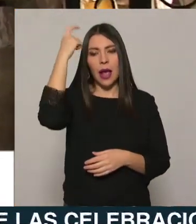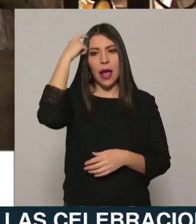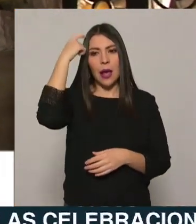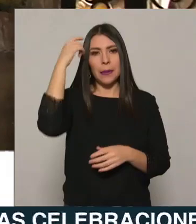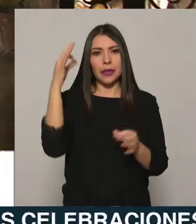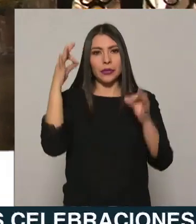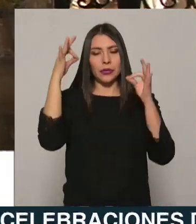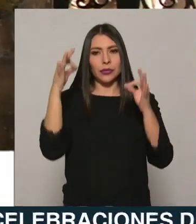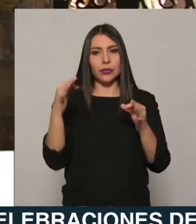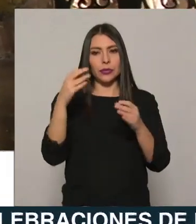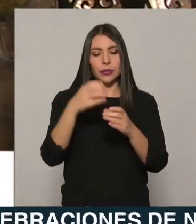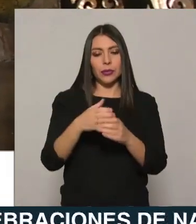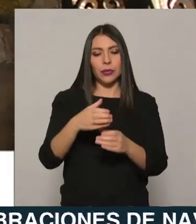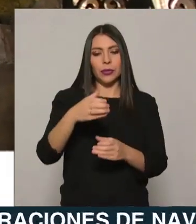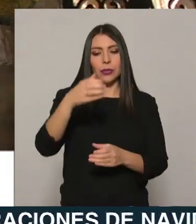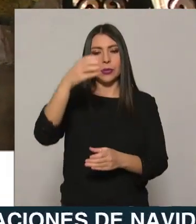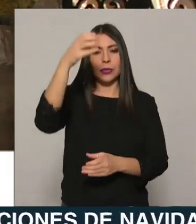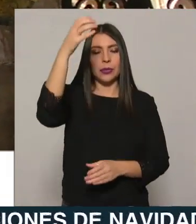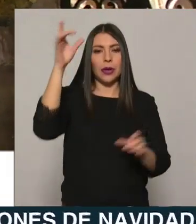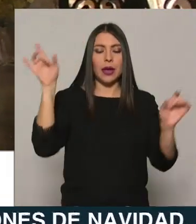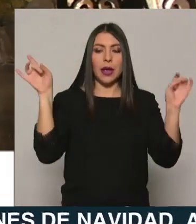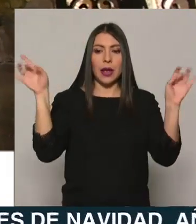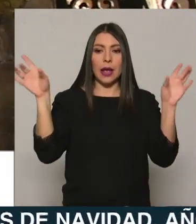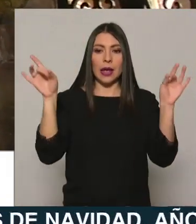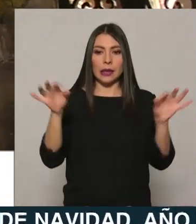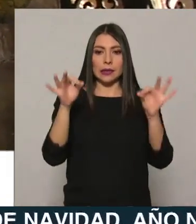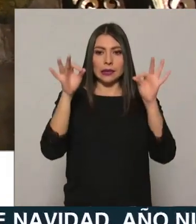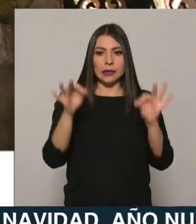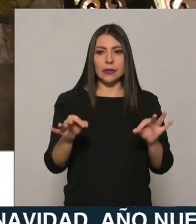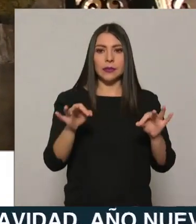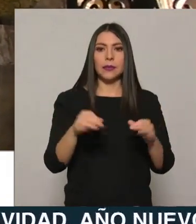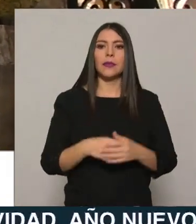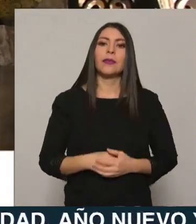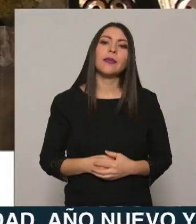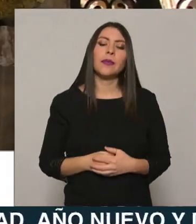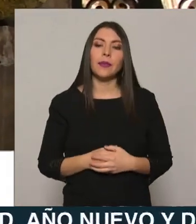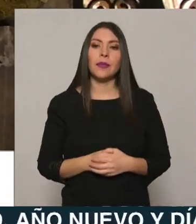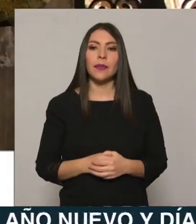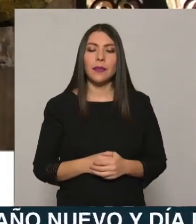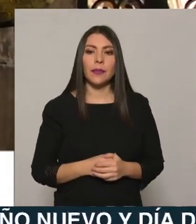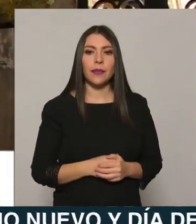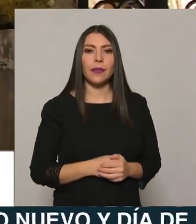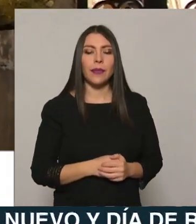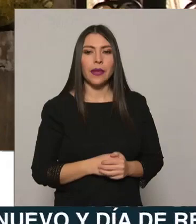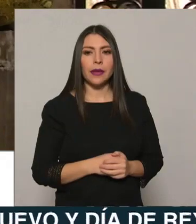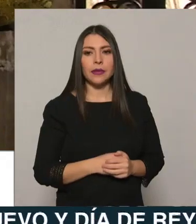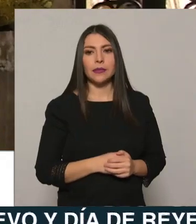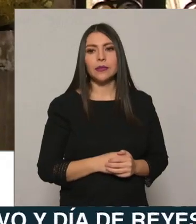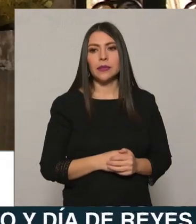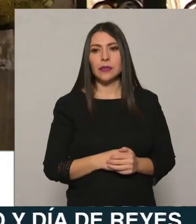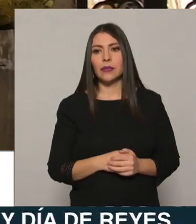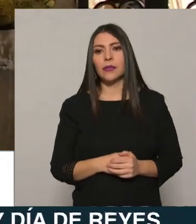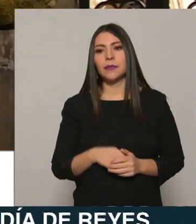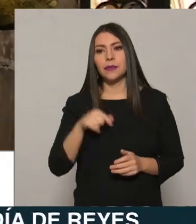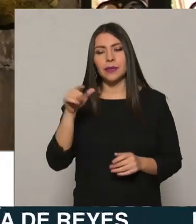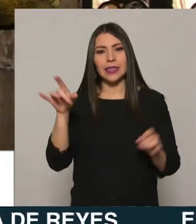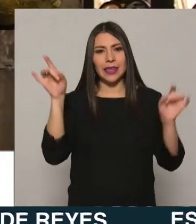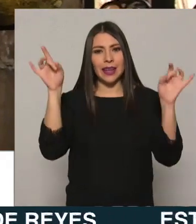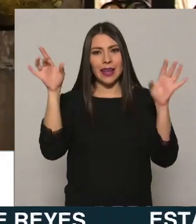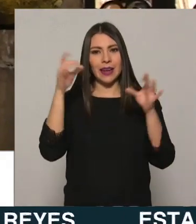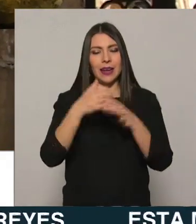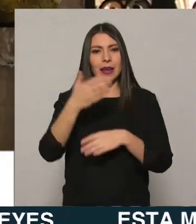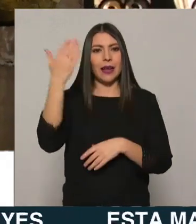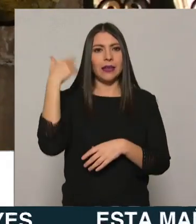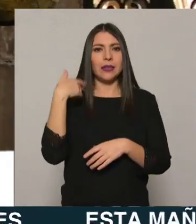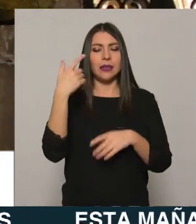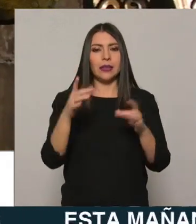original de la columna al Monumento de Independencia, el famoso ángel de la Independencia, que, como platicábamos un